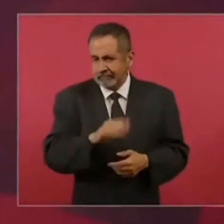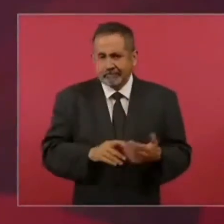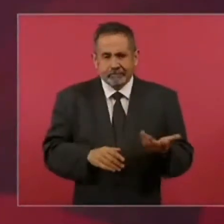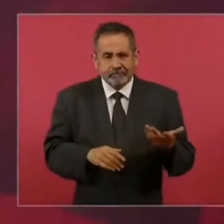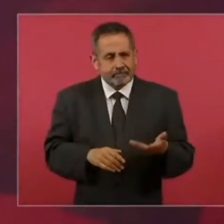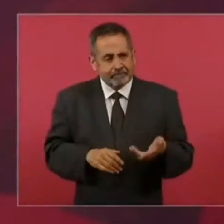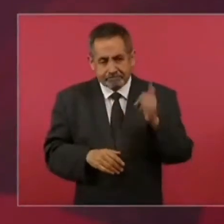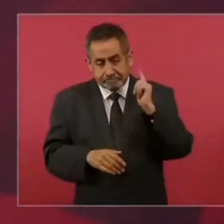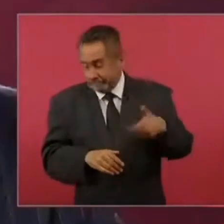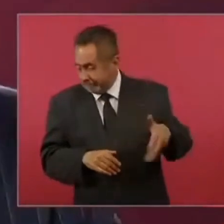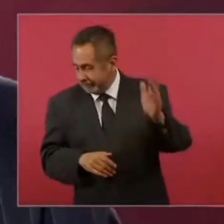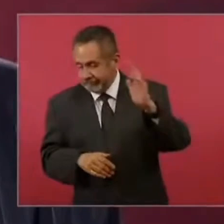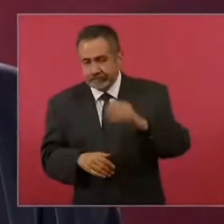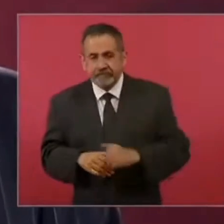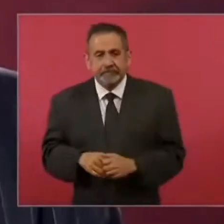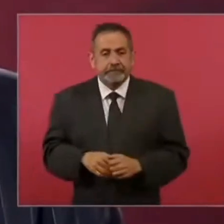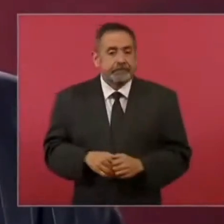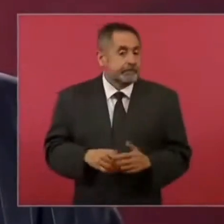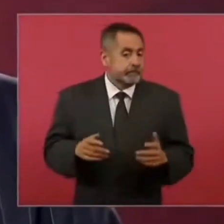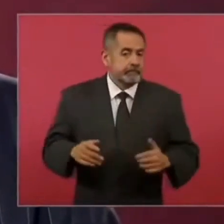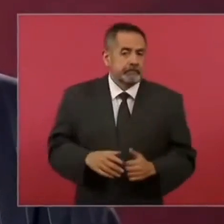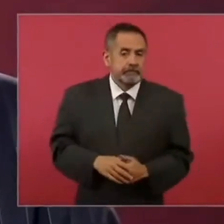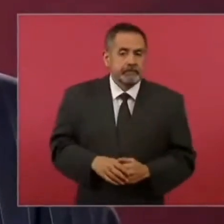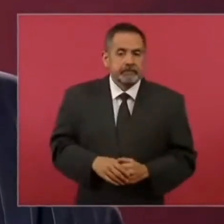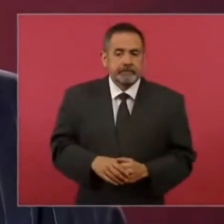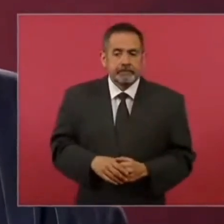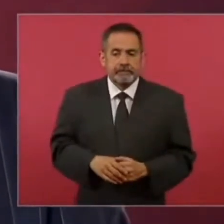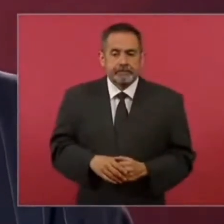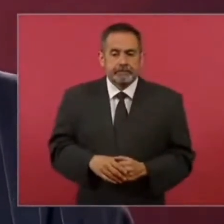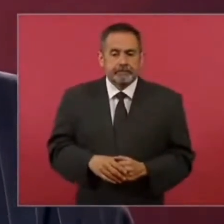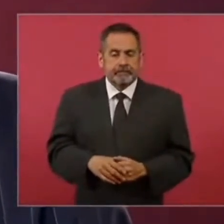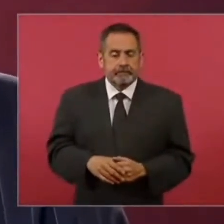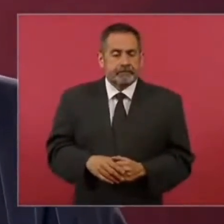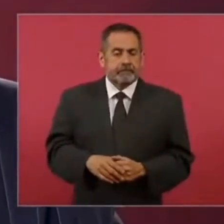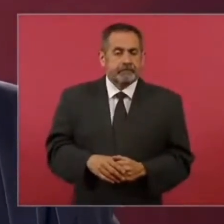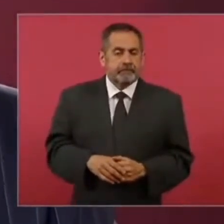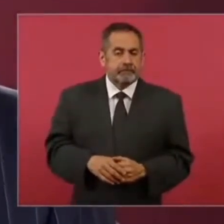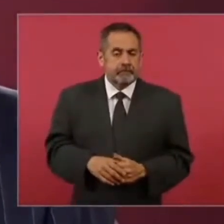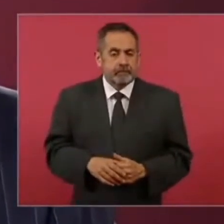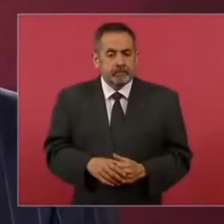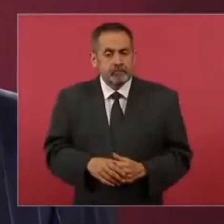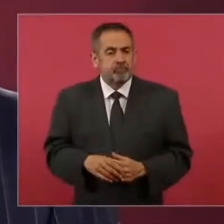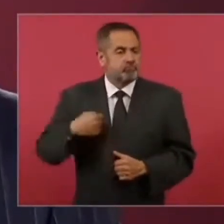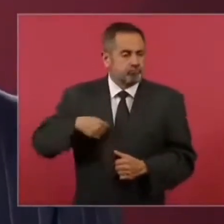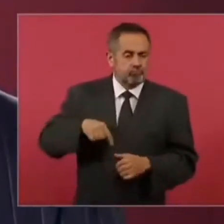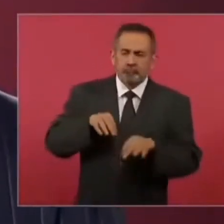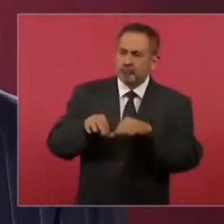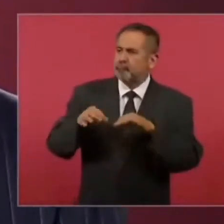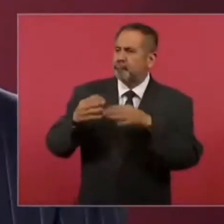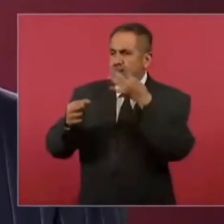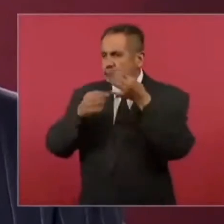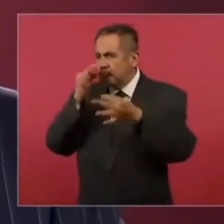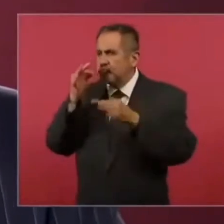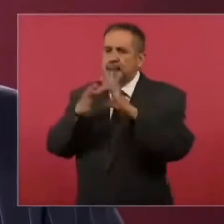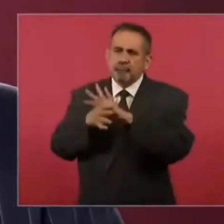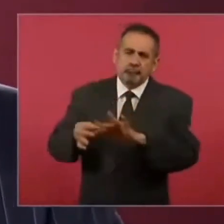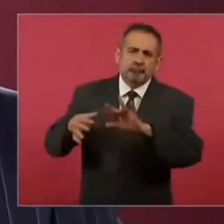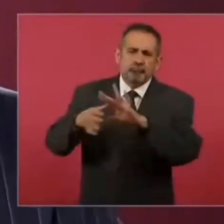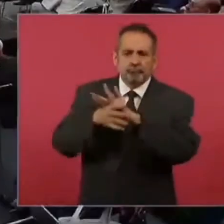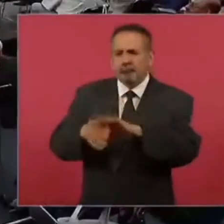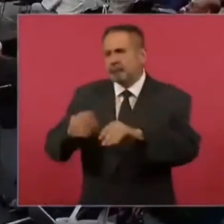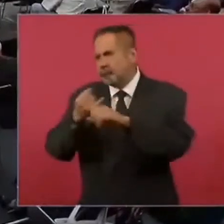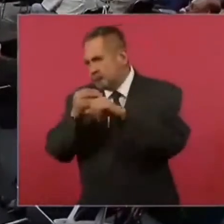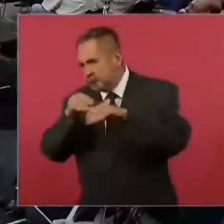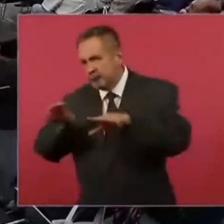y adelante. Y sí, seguir haciendo labor de